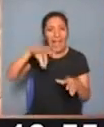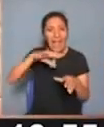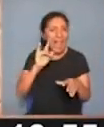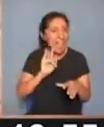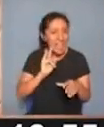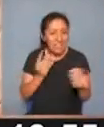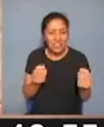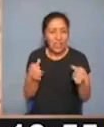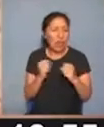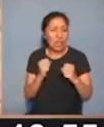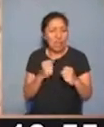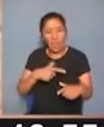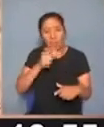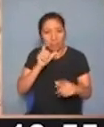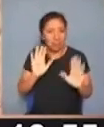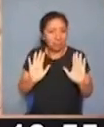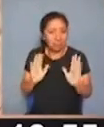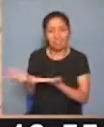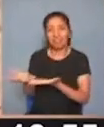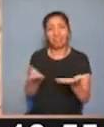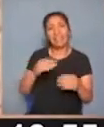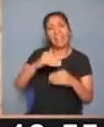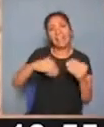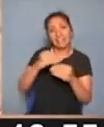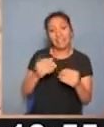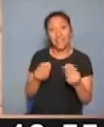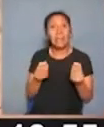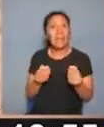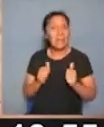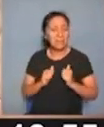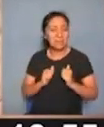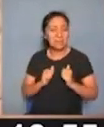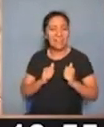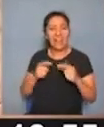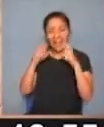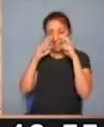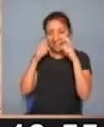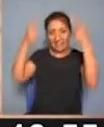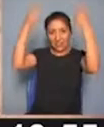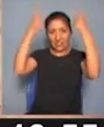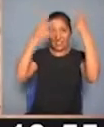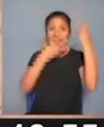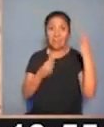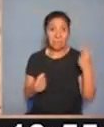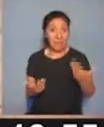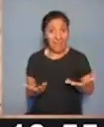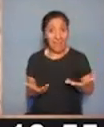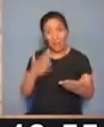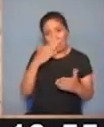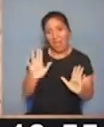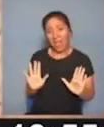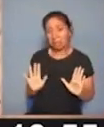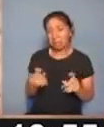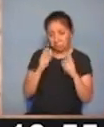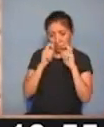algo fresco Bueno ya vemos para invitar a la familia para esperar la visita de los Reyes Magos que luego van a venir acá va a ser una visita como